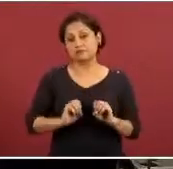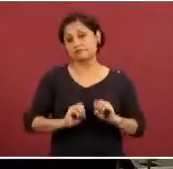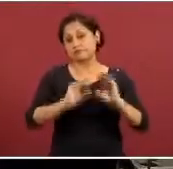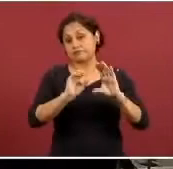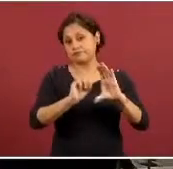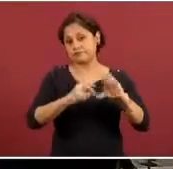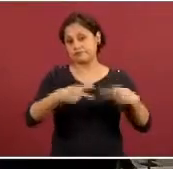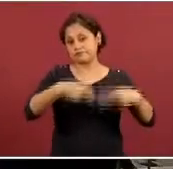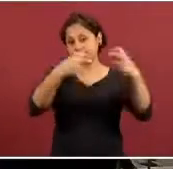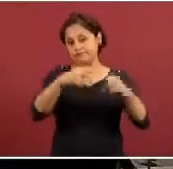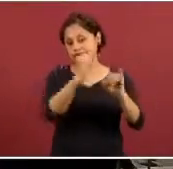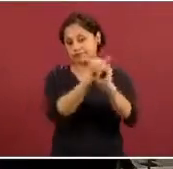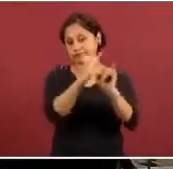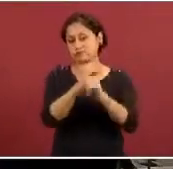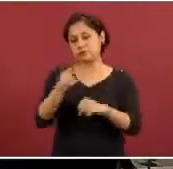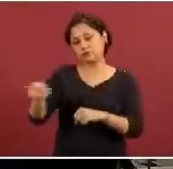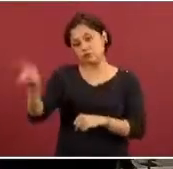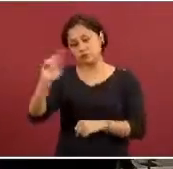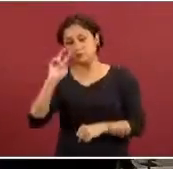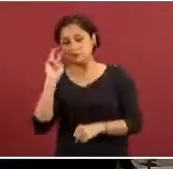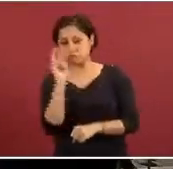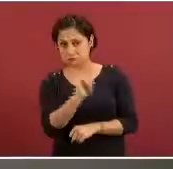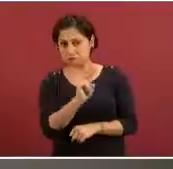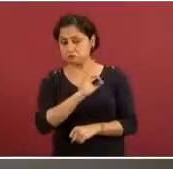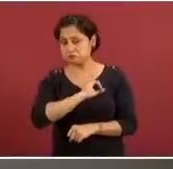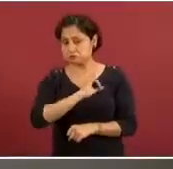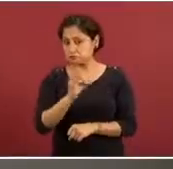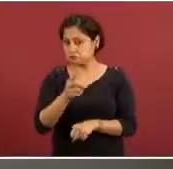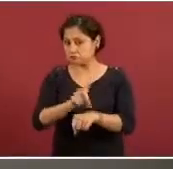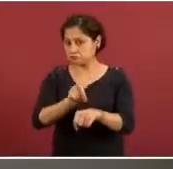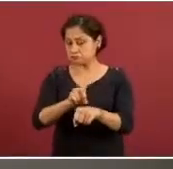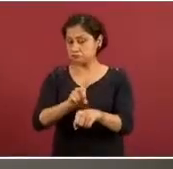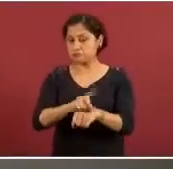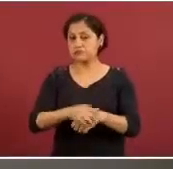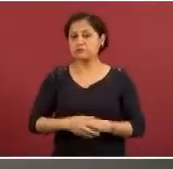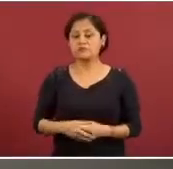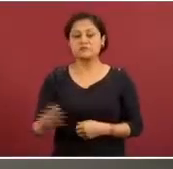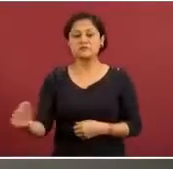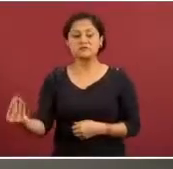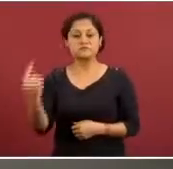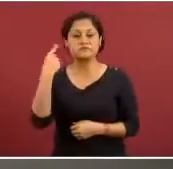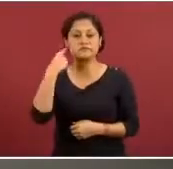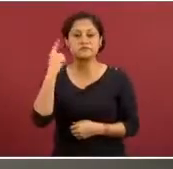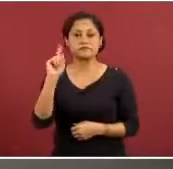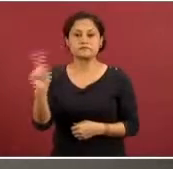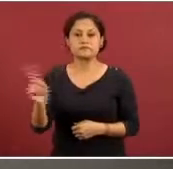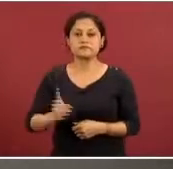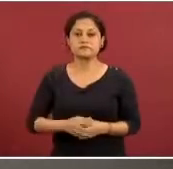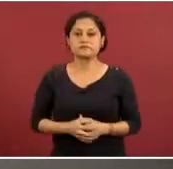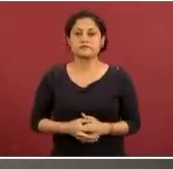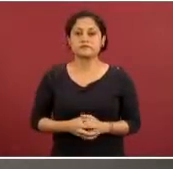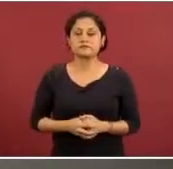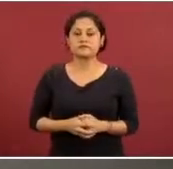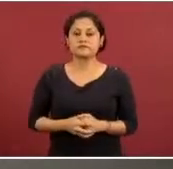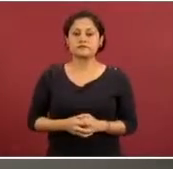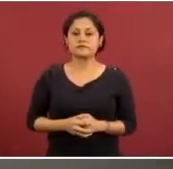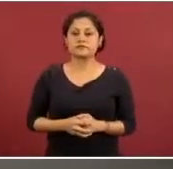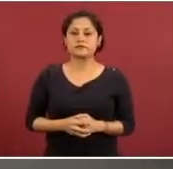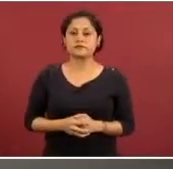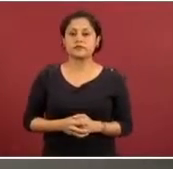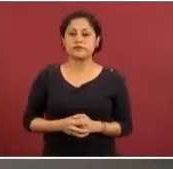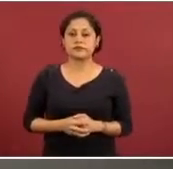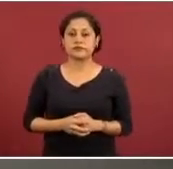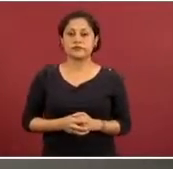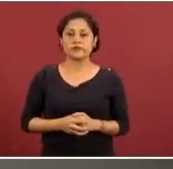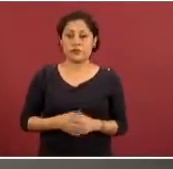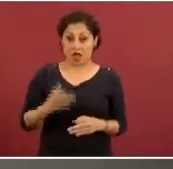pues consultando, ¿no? ¿Serían 9 entonces con lo del Estado de México? digo, al corte de hoy, ya sé que esperamos el reporte mañana.